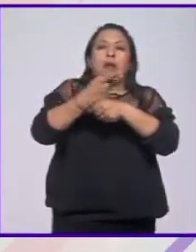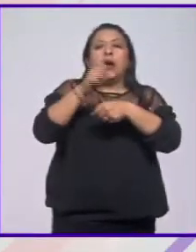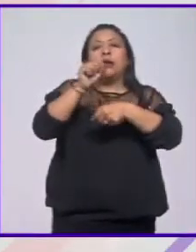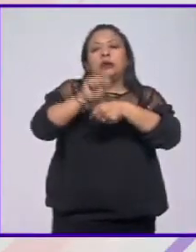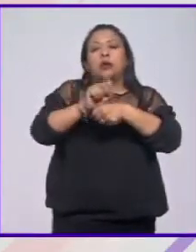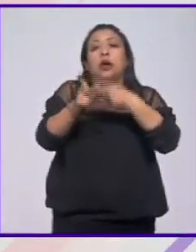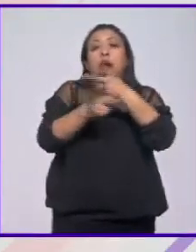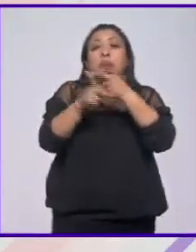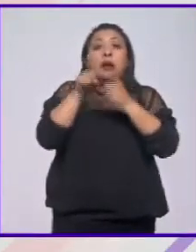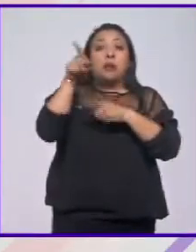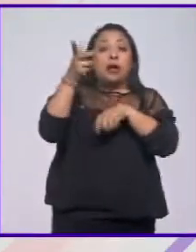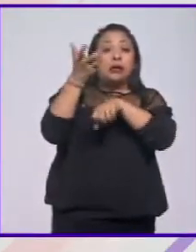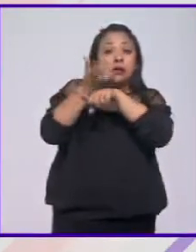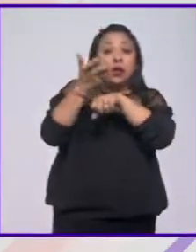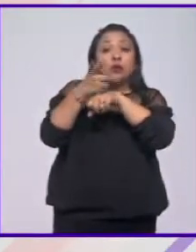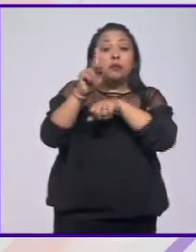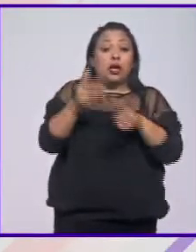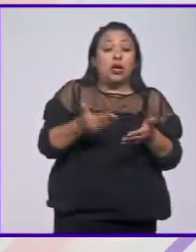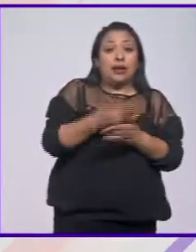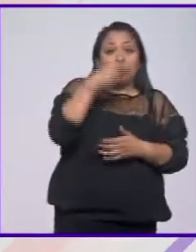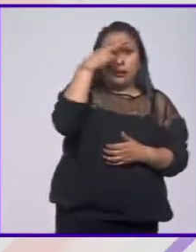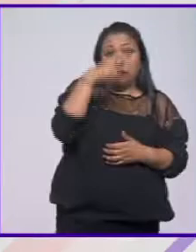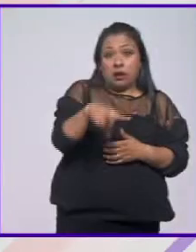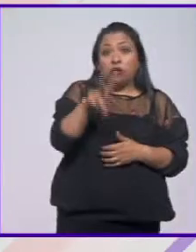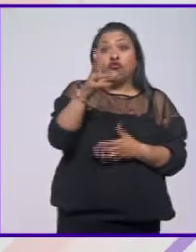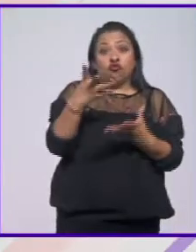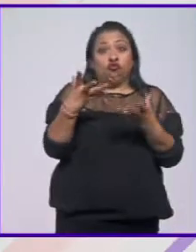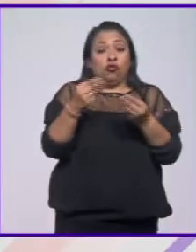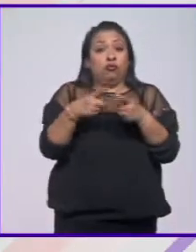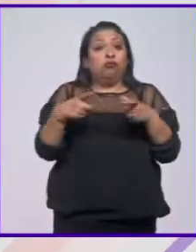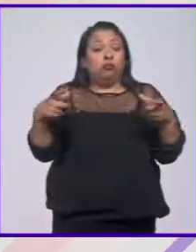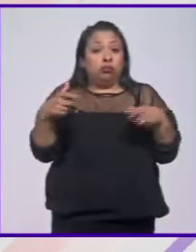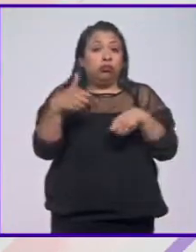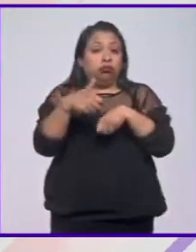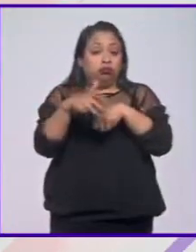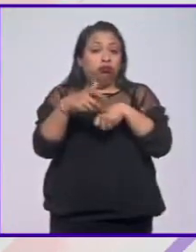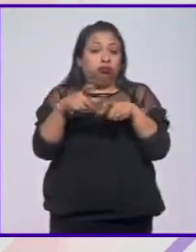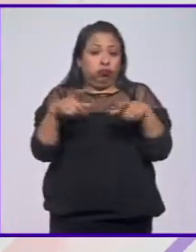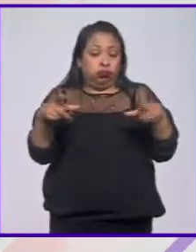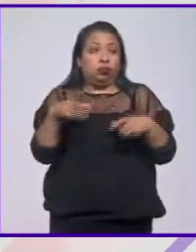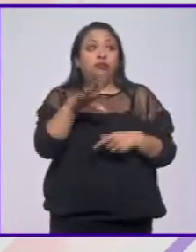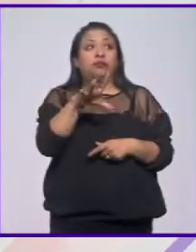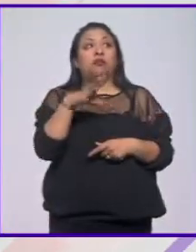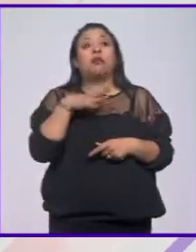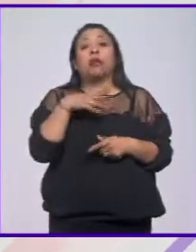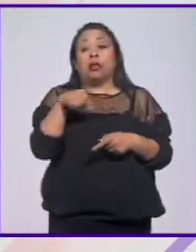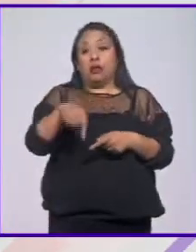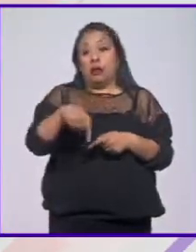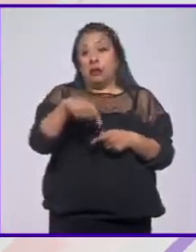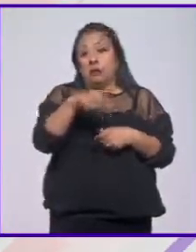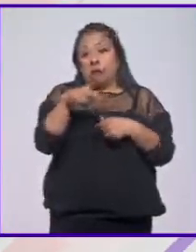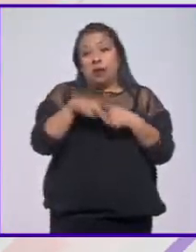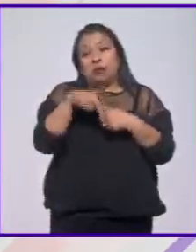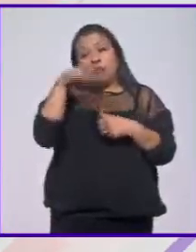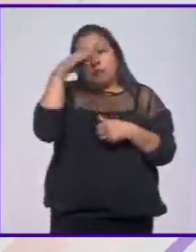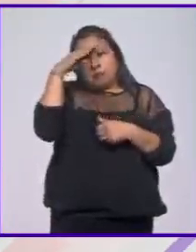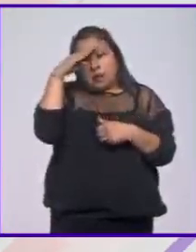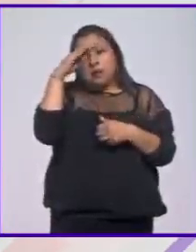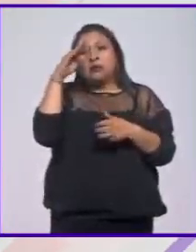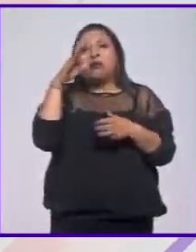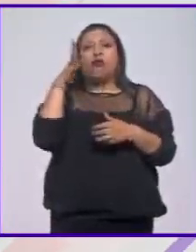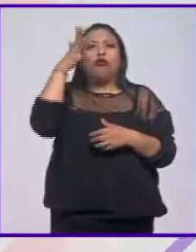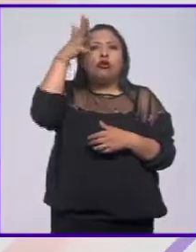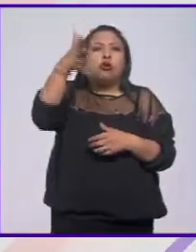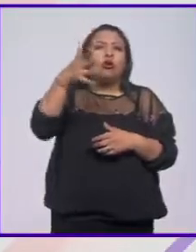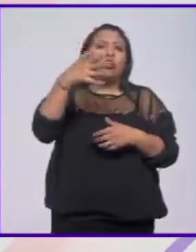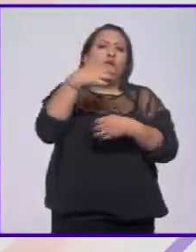preparatoria en Estados Unidos, pero que nacieron en México, son números grandes. Si alguien en este país todavía cree que el futuro